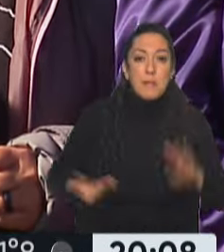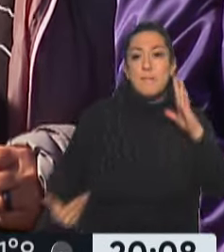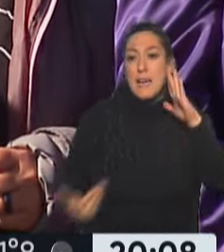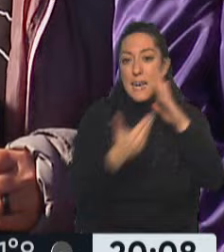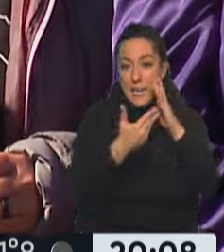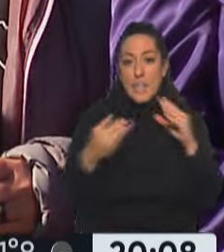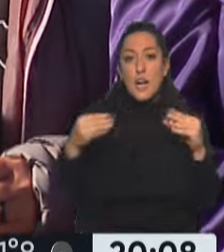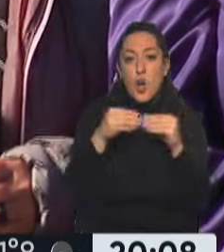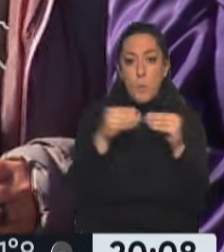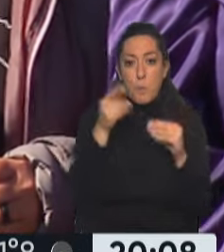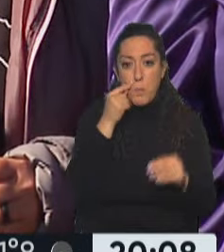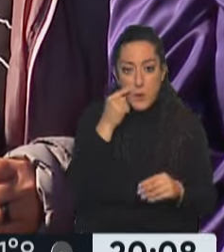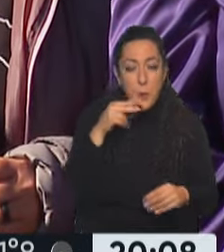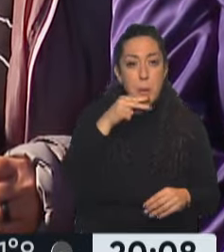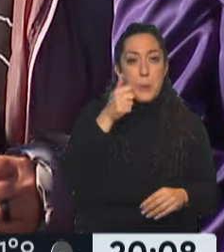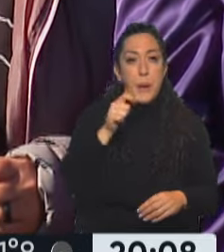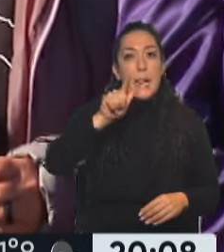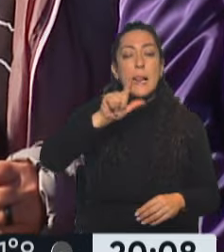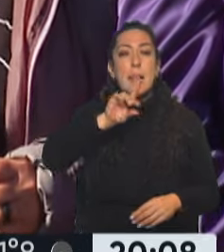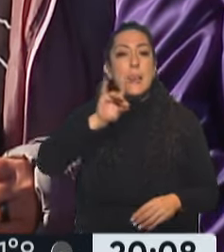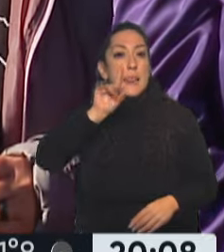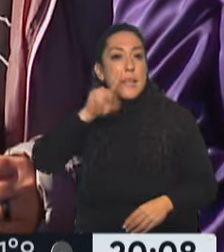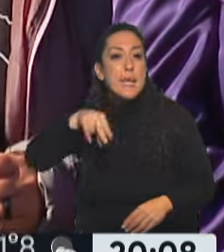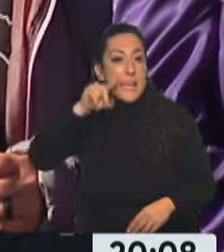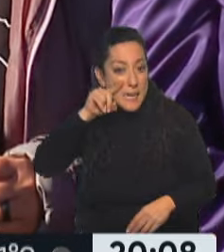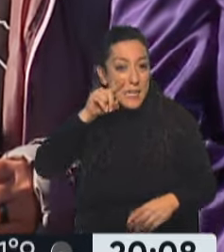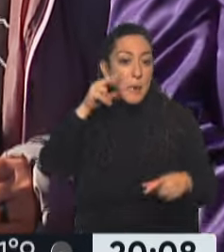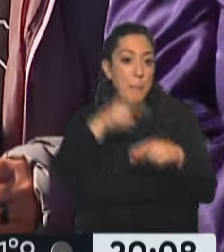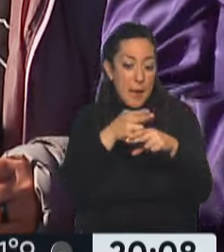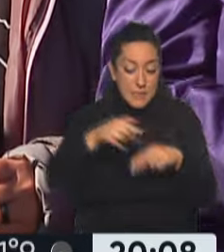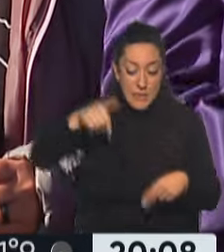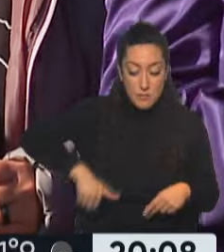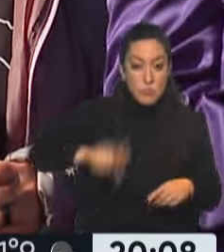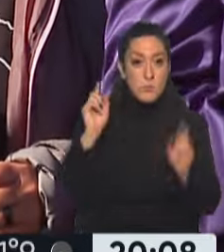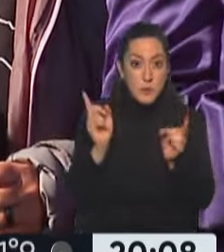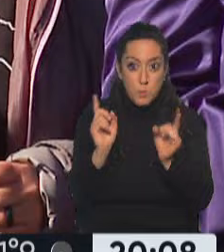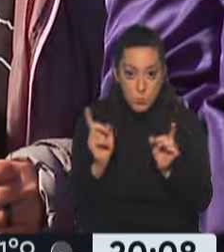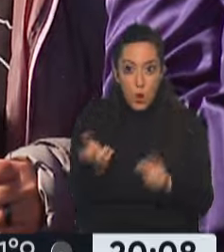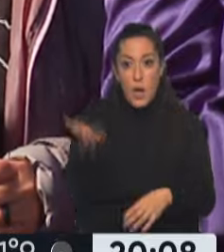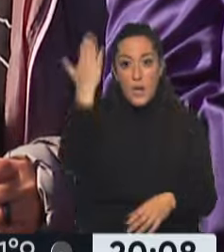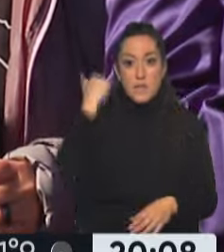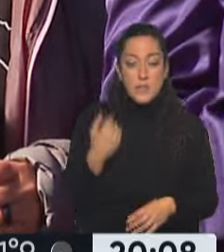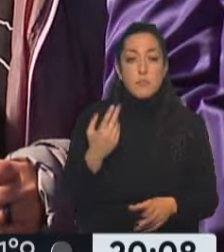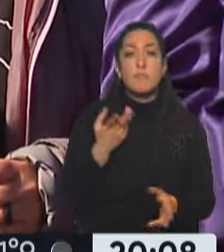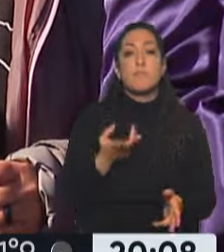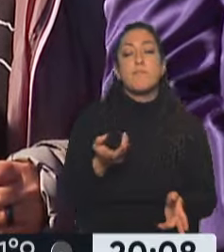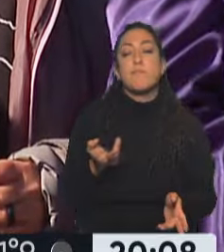el compañero Ubaldini, a quien desde esta plaza una vez